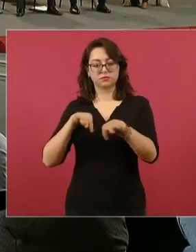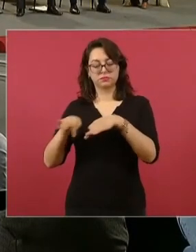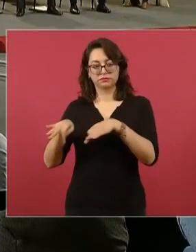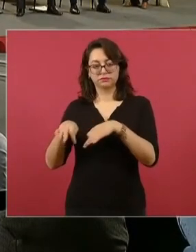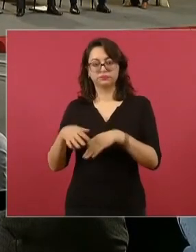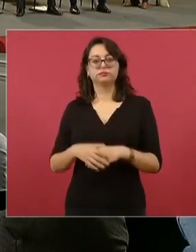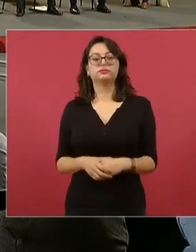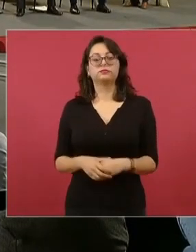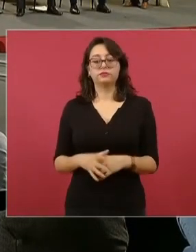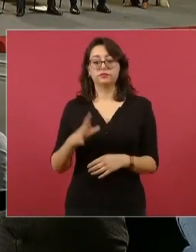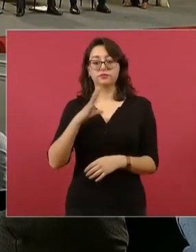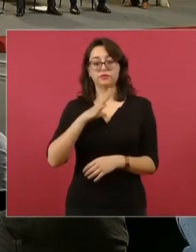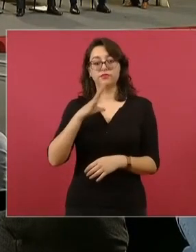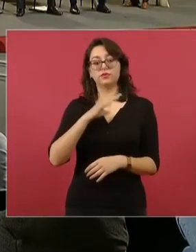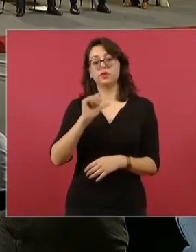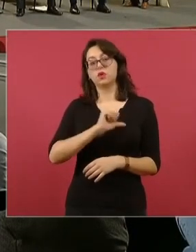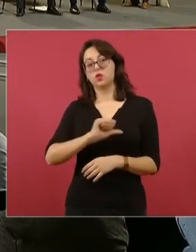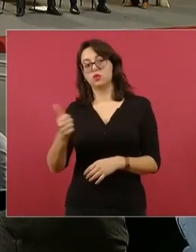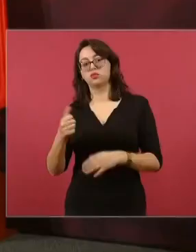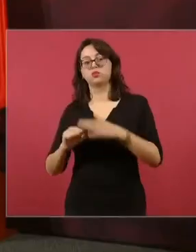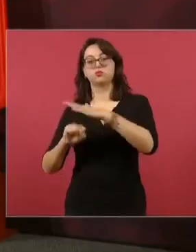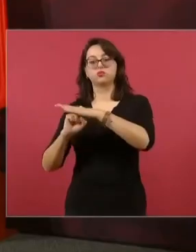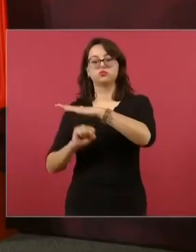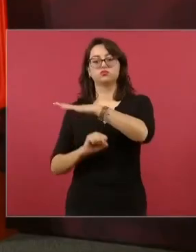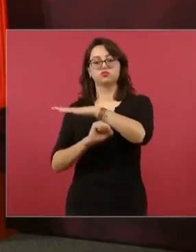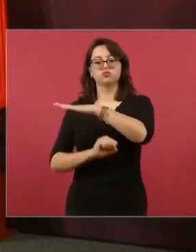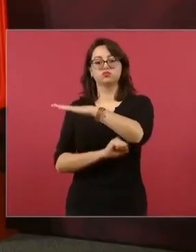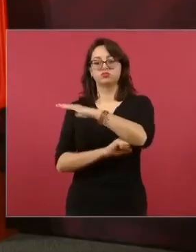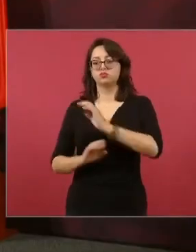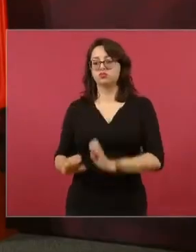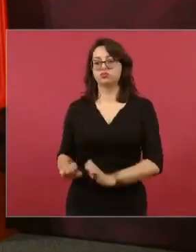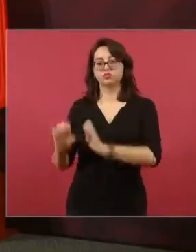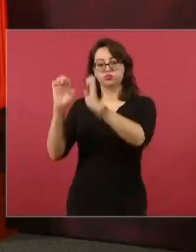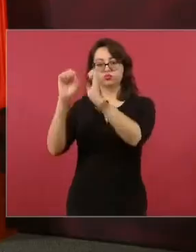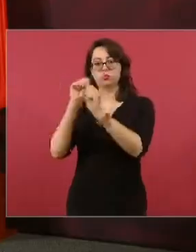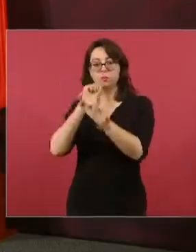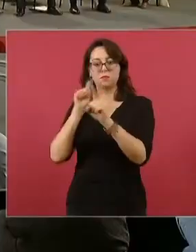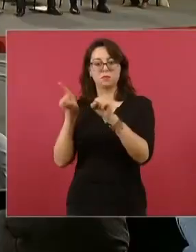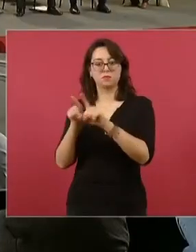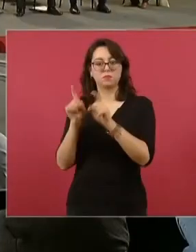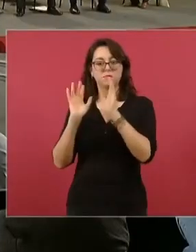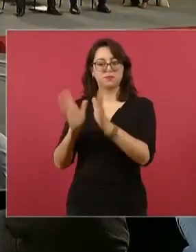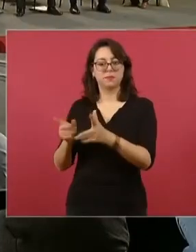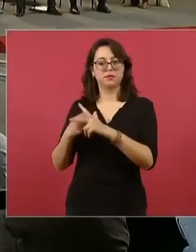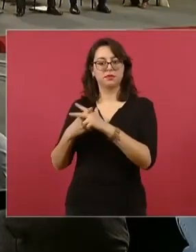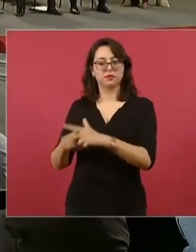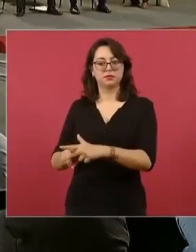trabajos de plataformas para la construcción de cimentación en las edificaciones. Es cuanto, señor presidente.